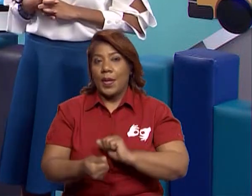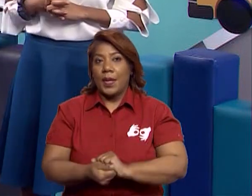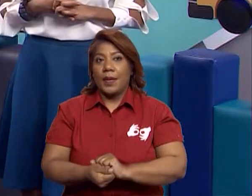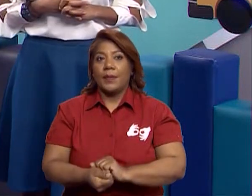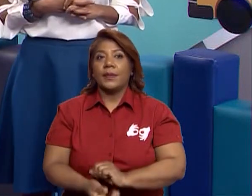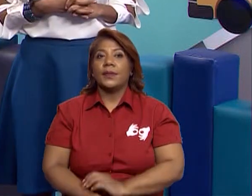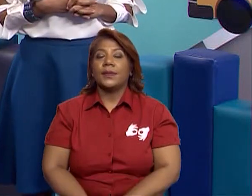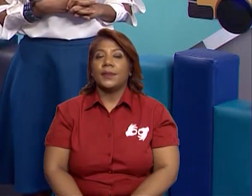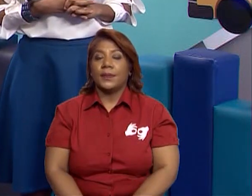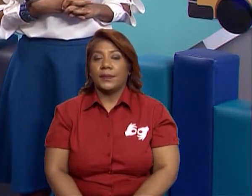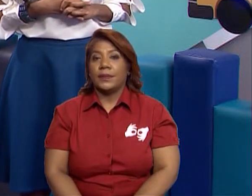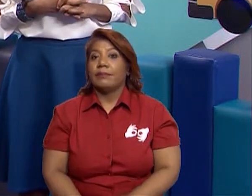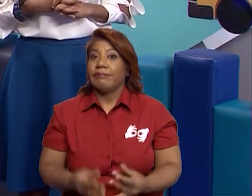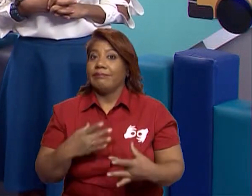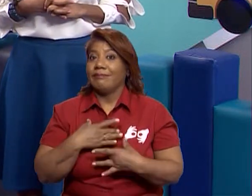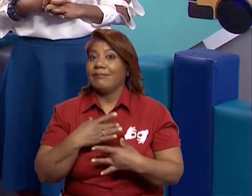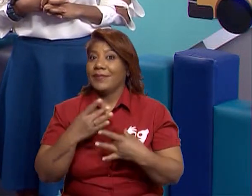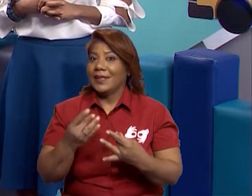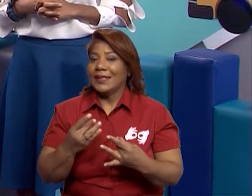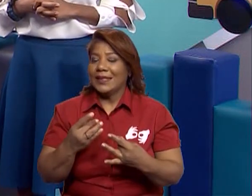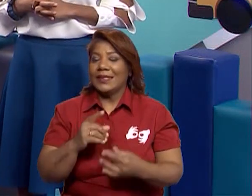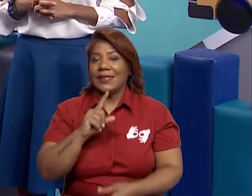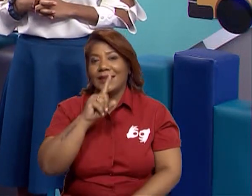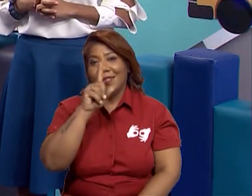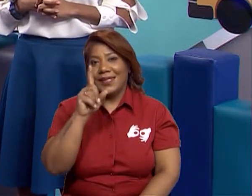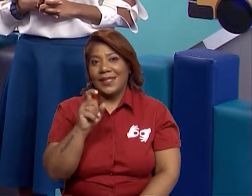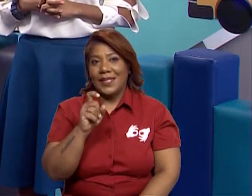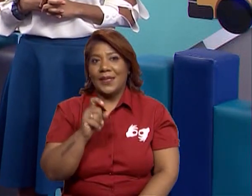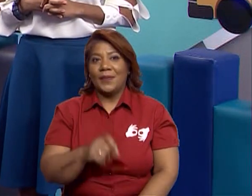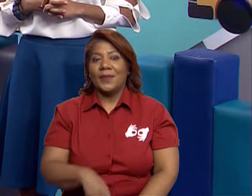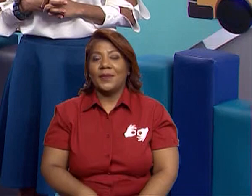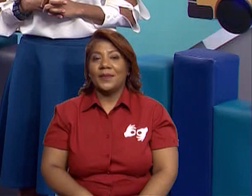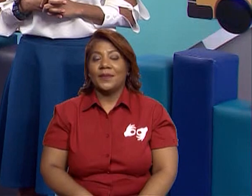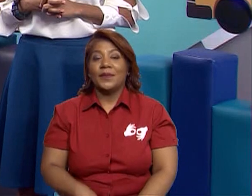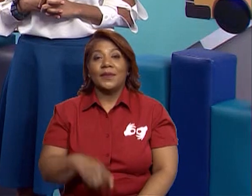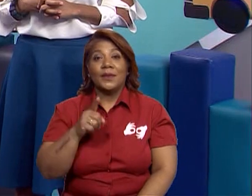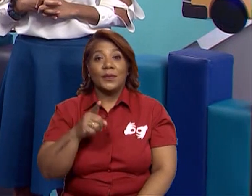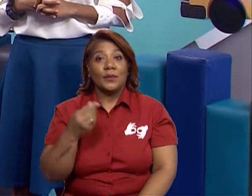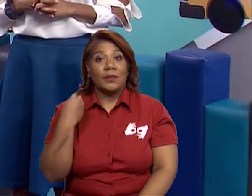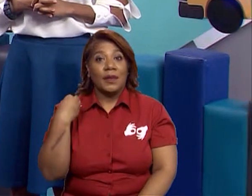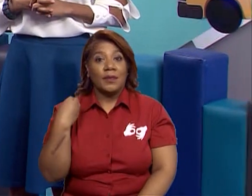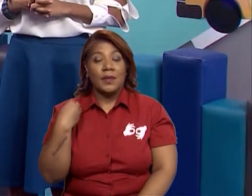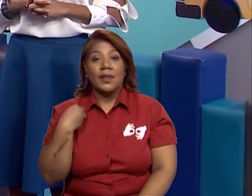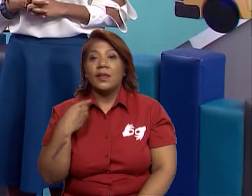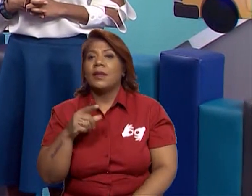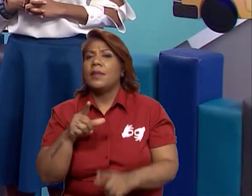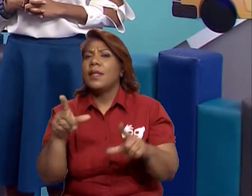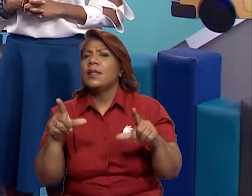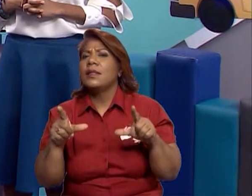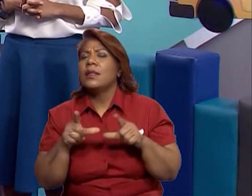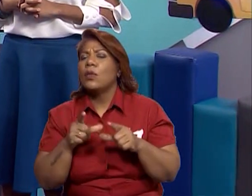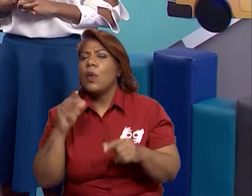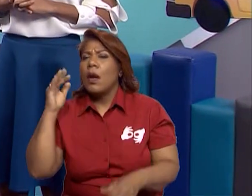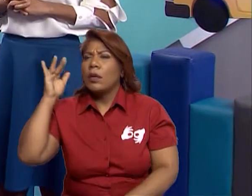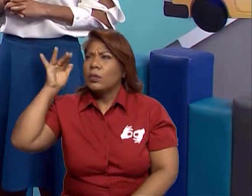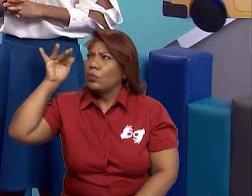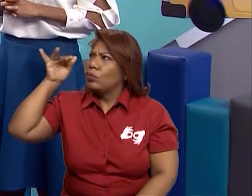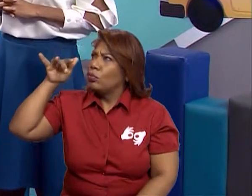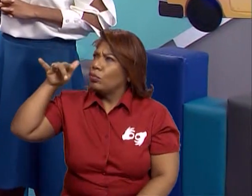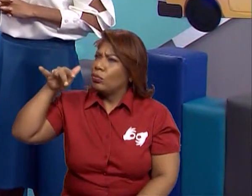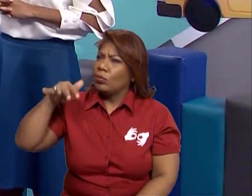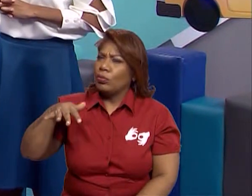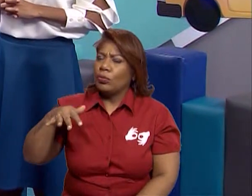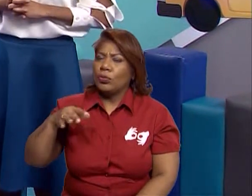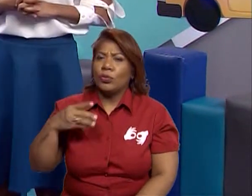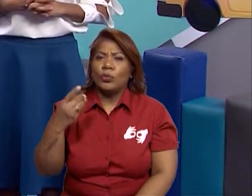que muy interesante tu pregunta. Y bueno, William, no te quedes calladito y dinos la respuesta, ¿viste? No te